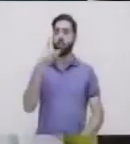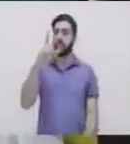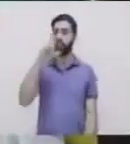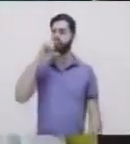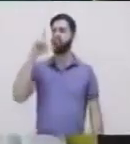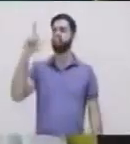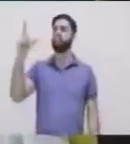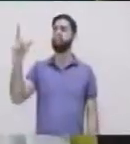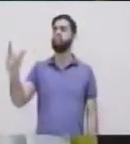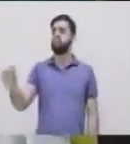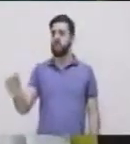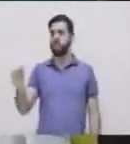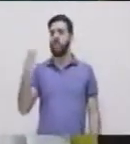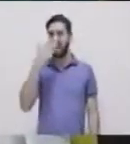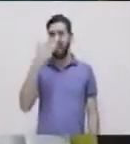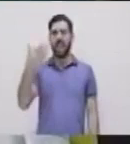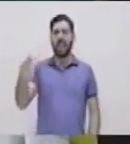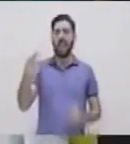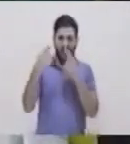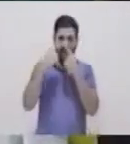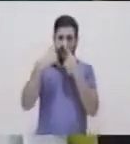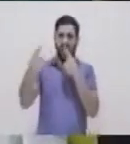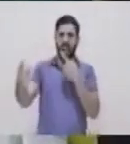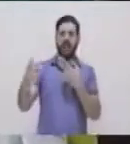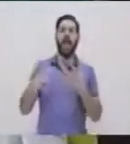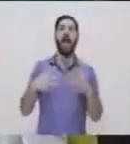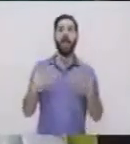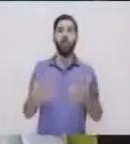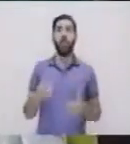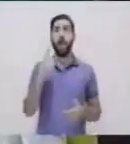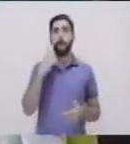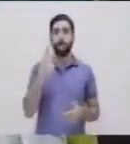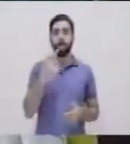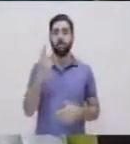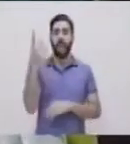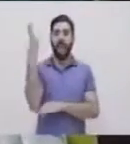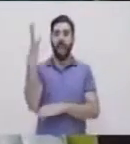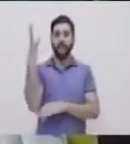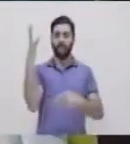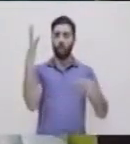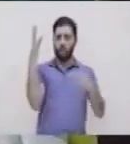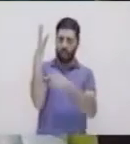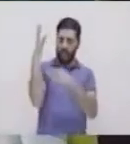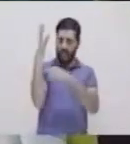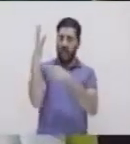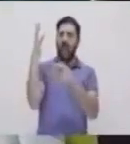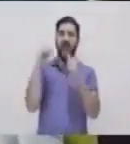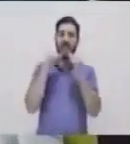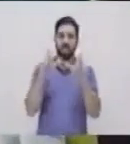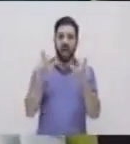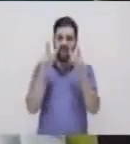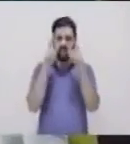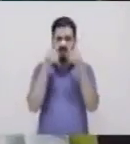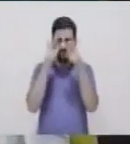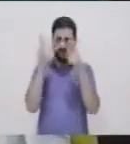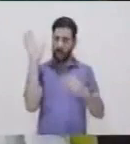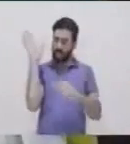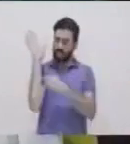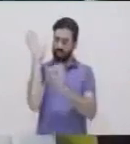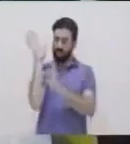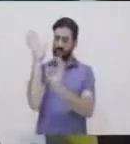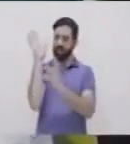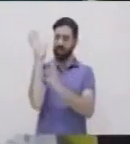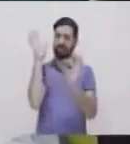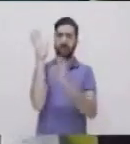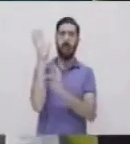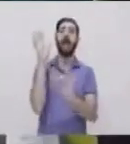picos largos es porque son aves que buscan insectos dentro de los árboles. Sí, pues. Entonces buscan